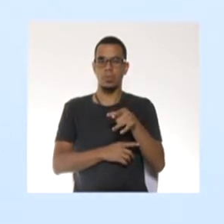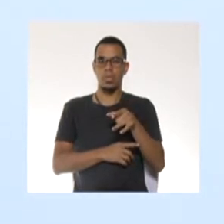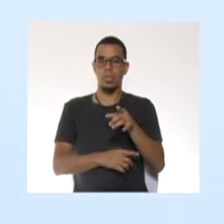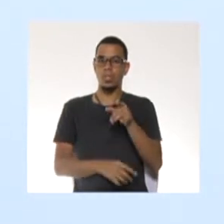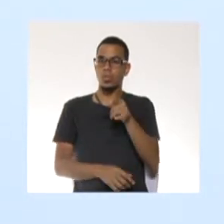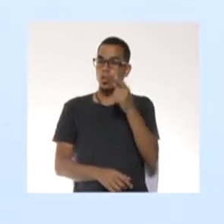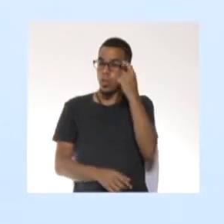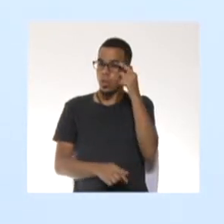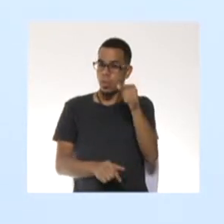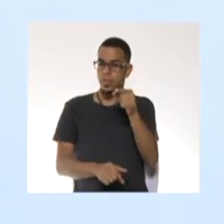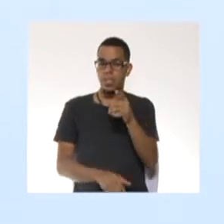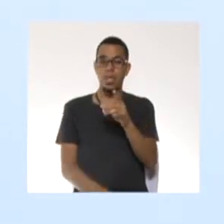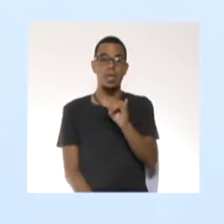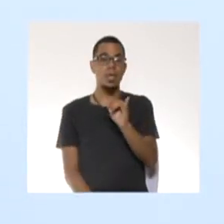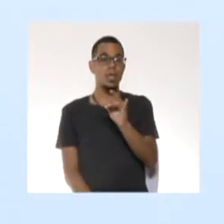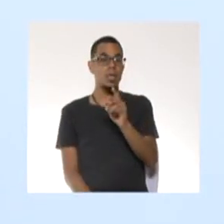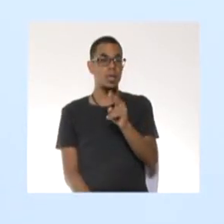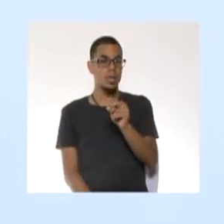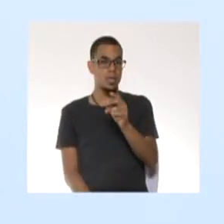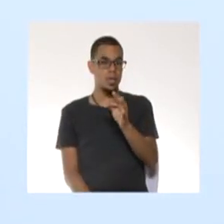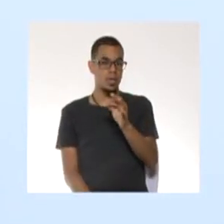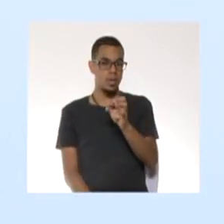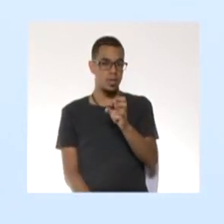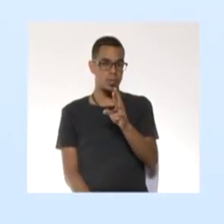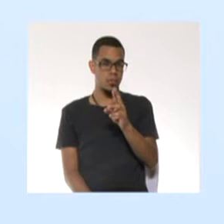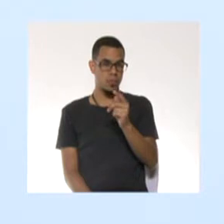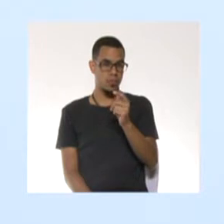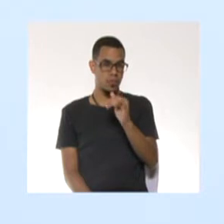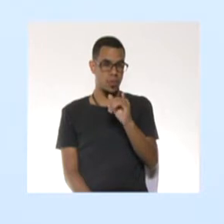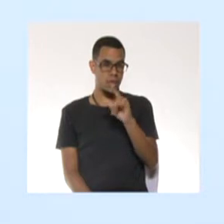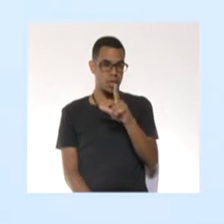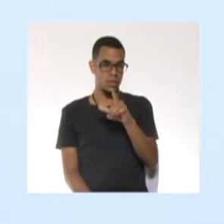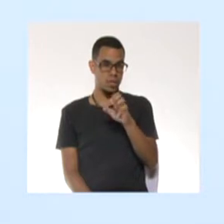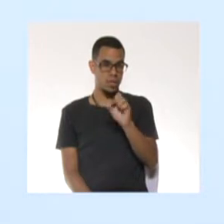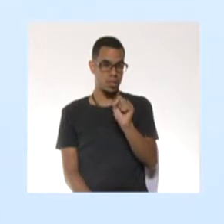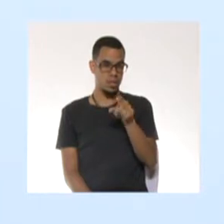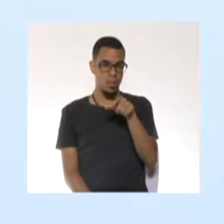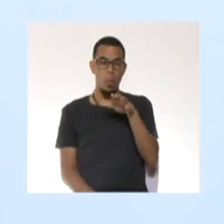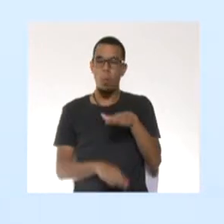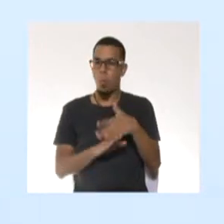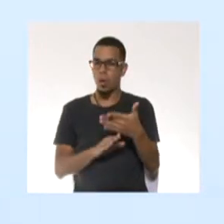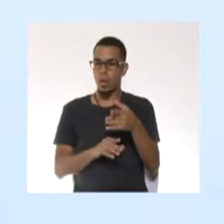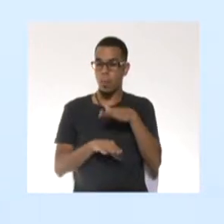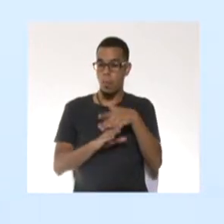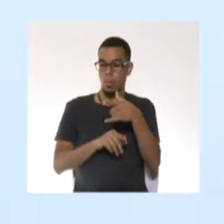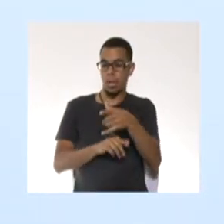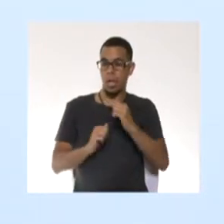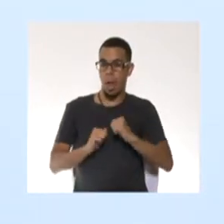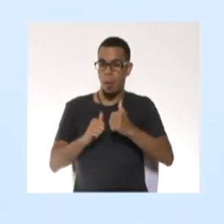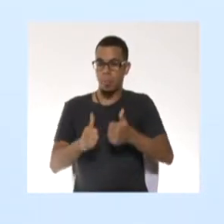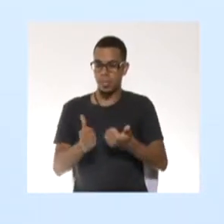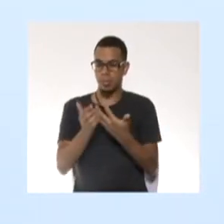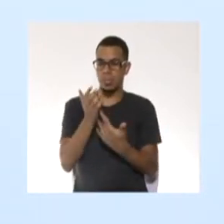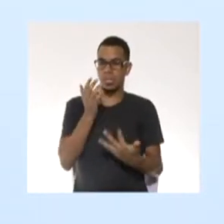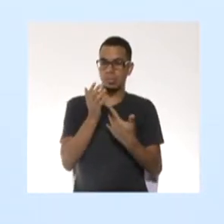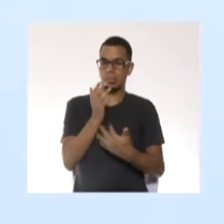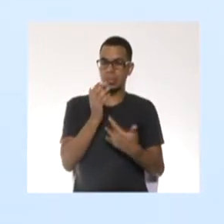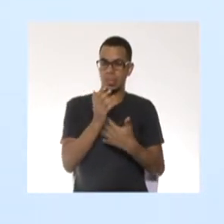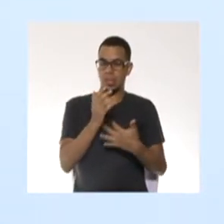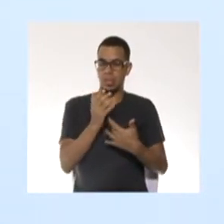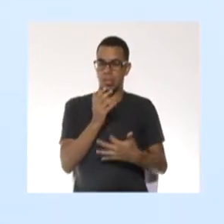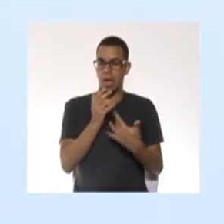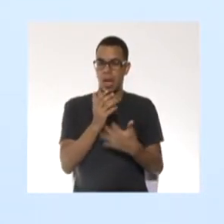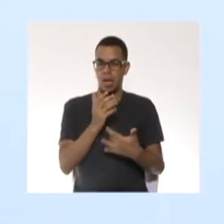infértiles, ¿ok? ¿Por qué? Porque ahí va a comenzar el proceso de sangrado. Luego vamos a tener 5 o 6